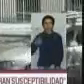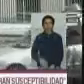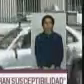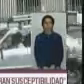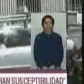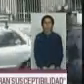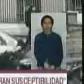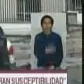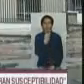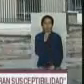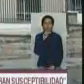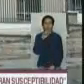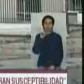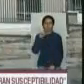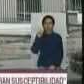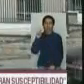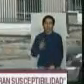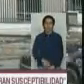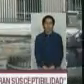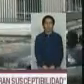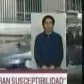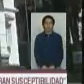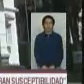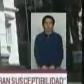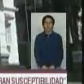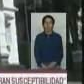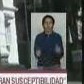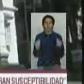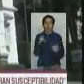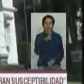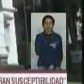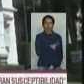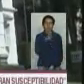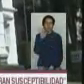Electoral, Carla Vanessa Aparicio, que se suman a más de